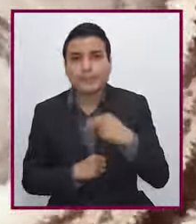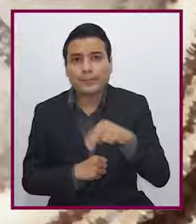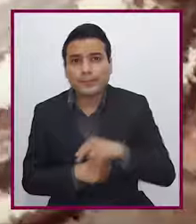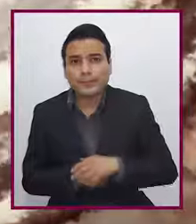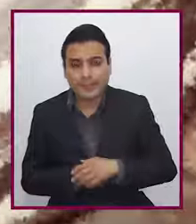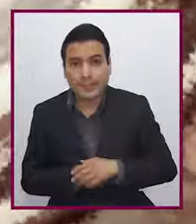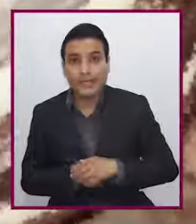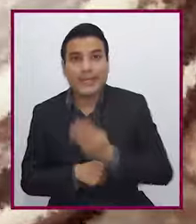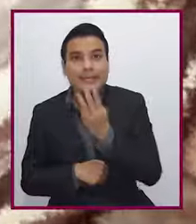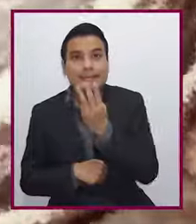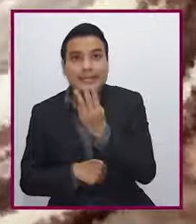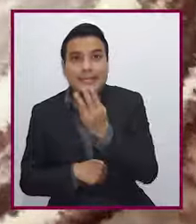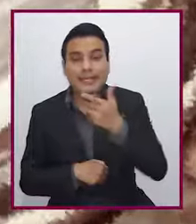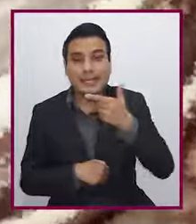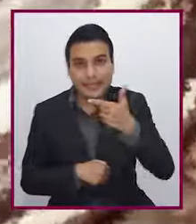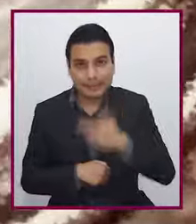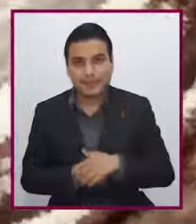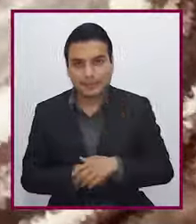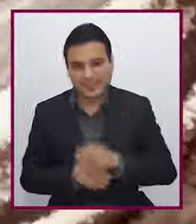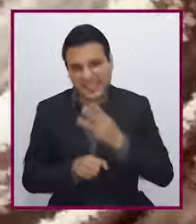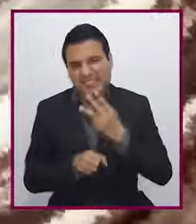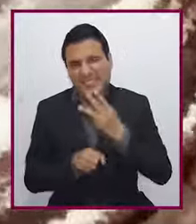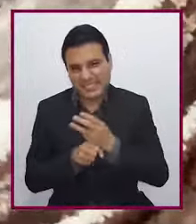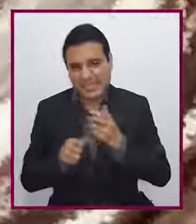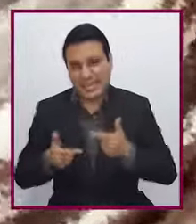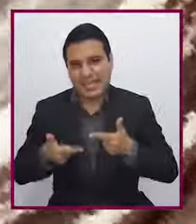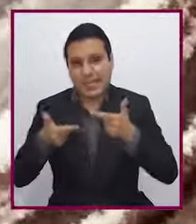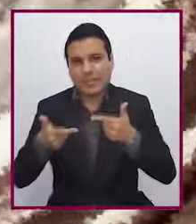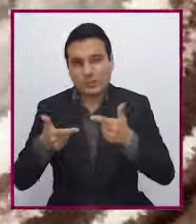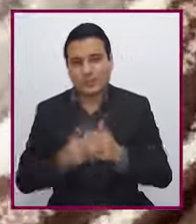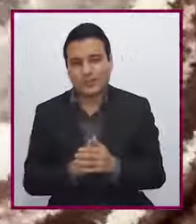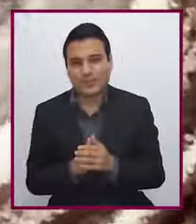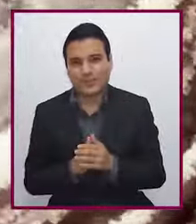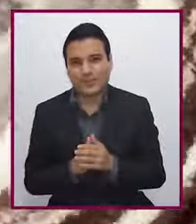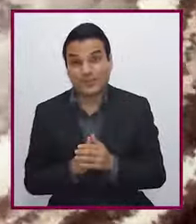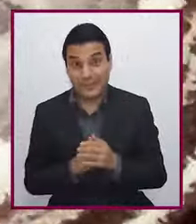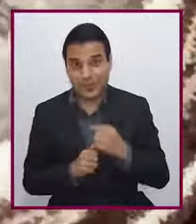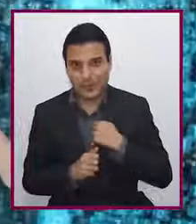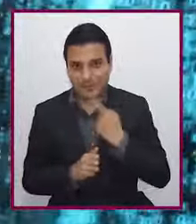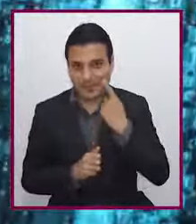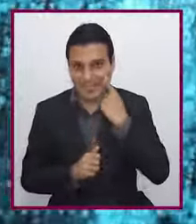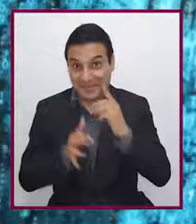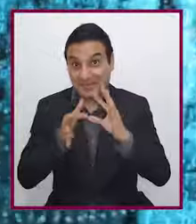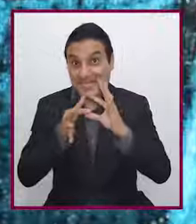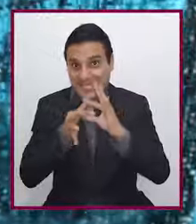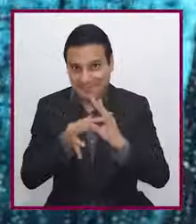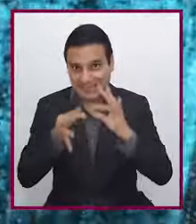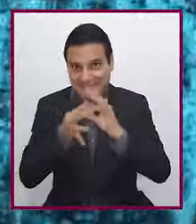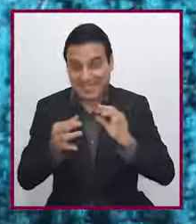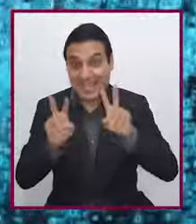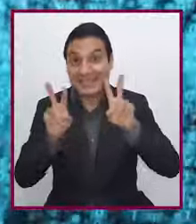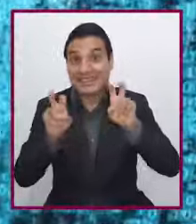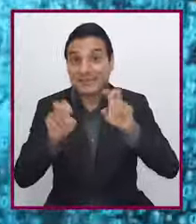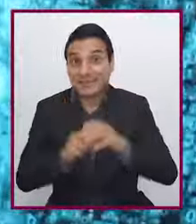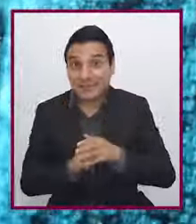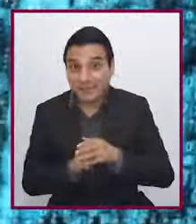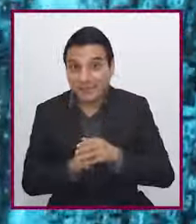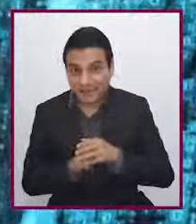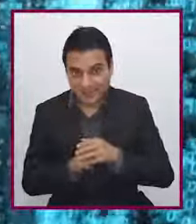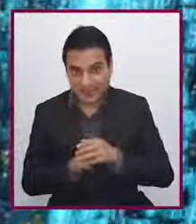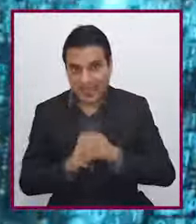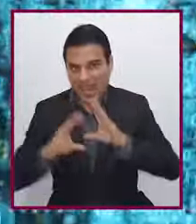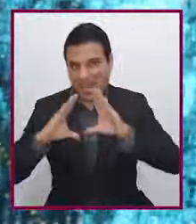Verán que me llamo el 3G, el tercera generación. Ay, les comparto un reportaje sobre